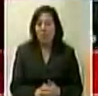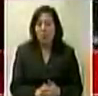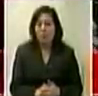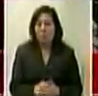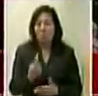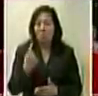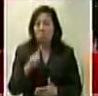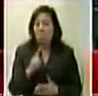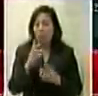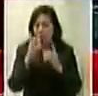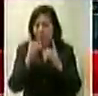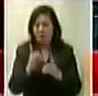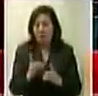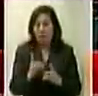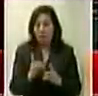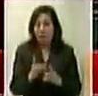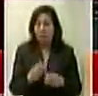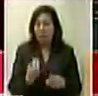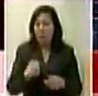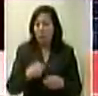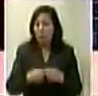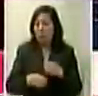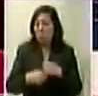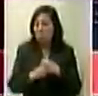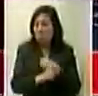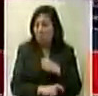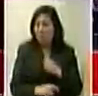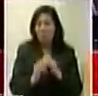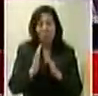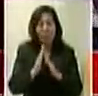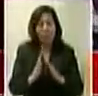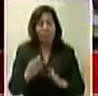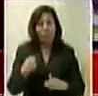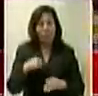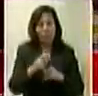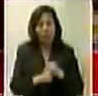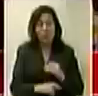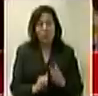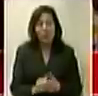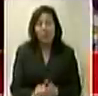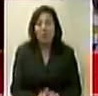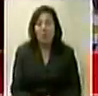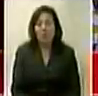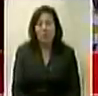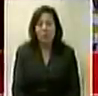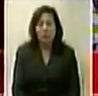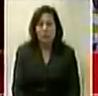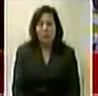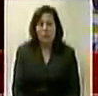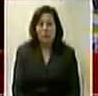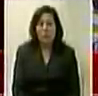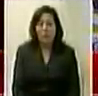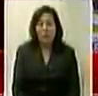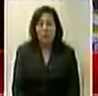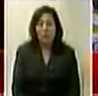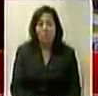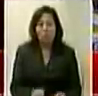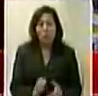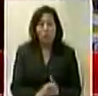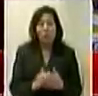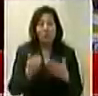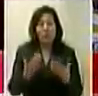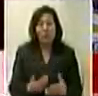y por la dignidad de nuestro país, por la paz de nuestro país, hermanos. Muchos